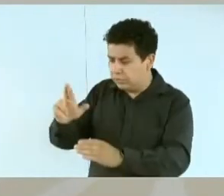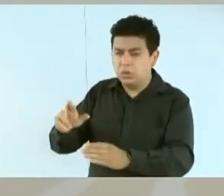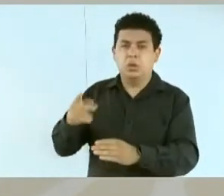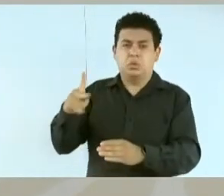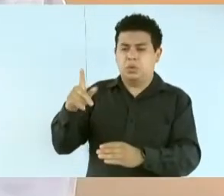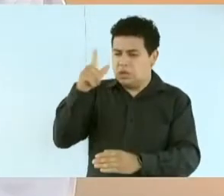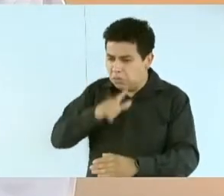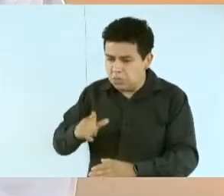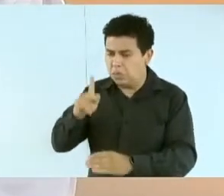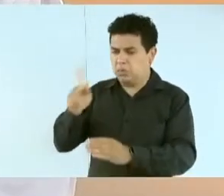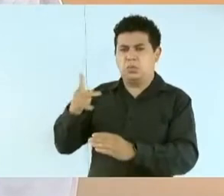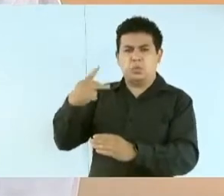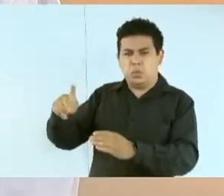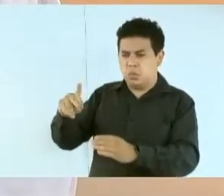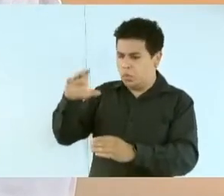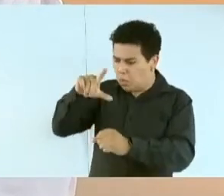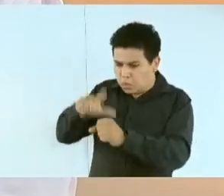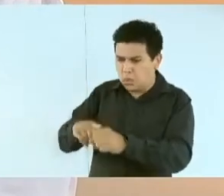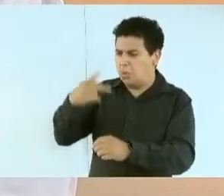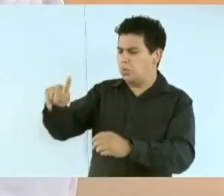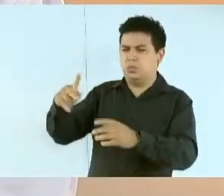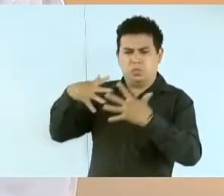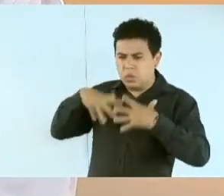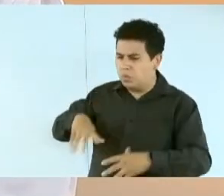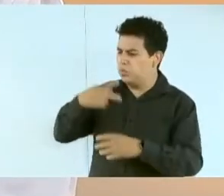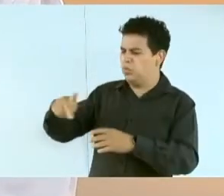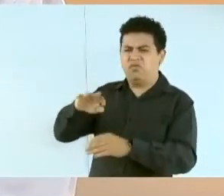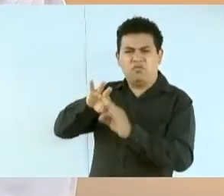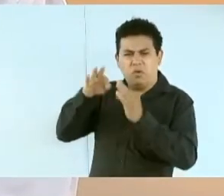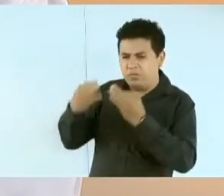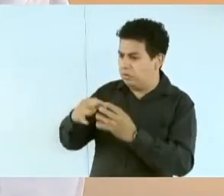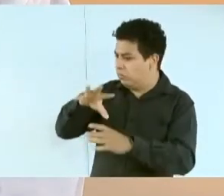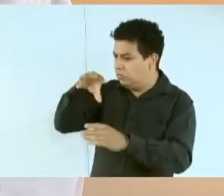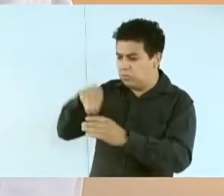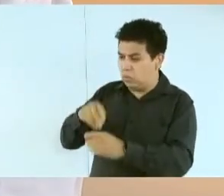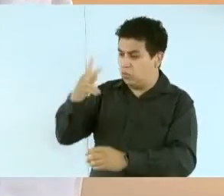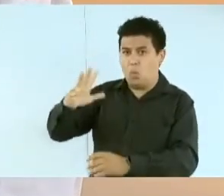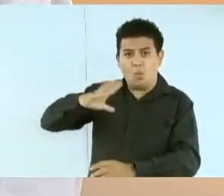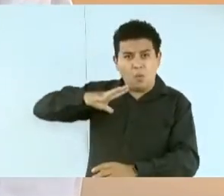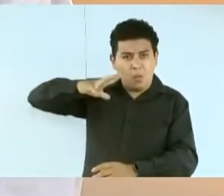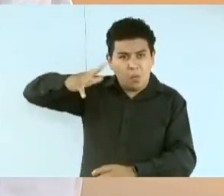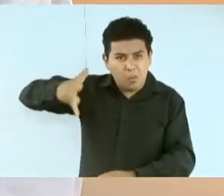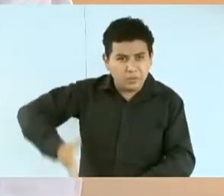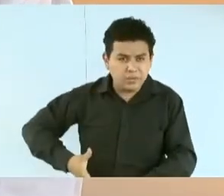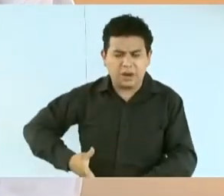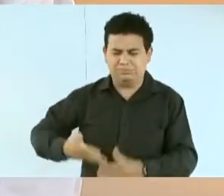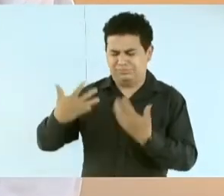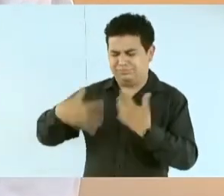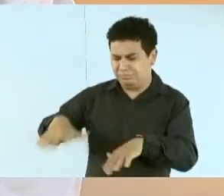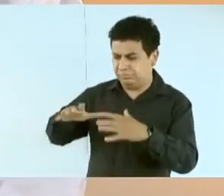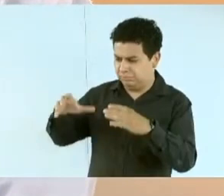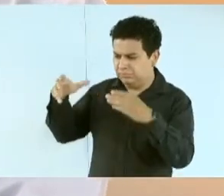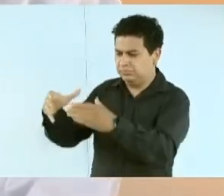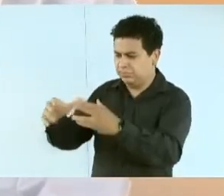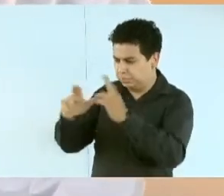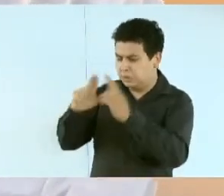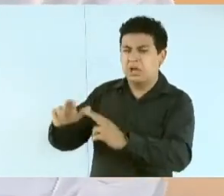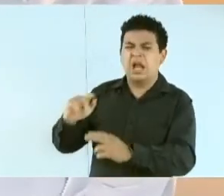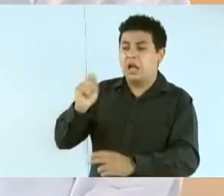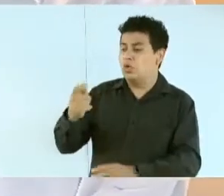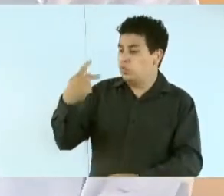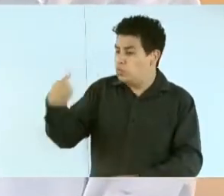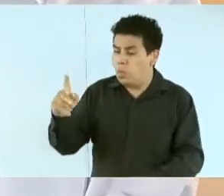lenguas, sus culturas. Es un orgullo. Es la